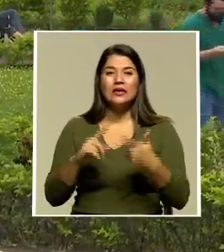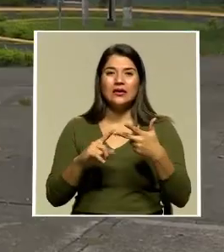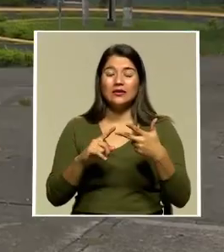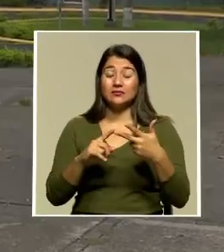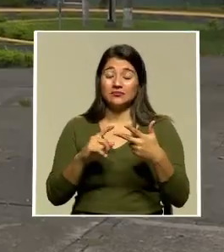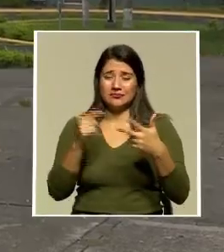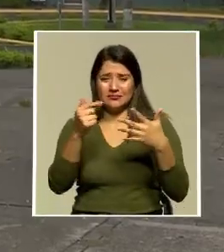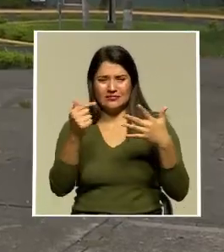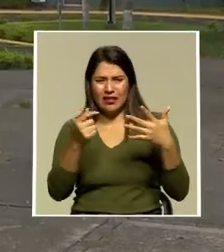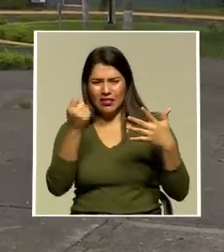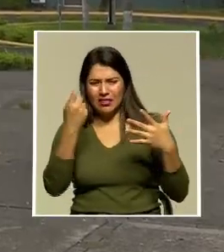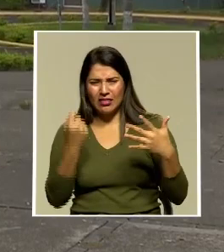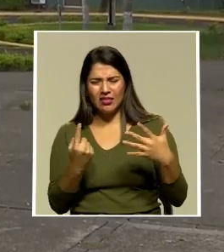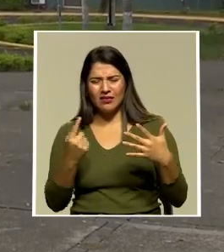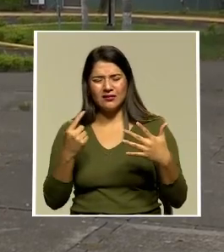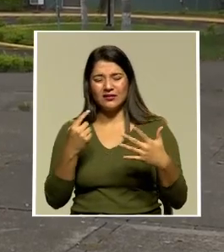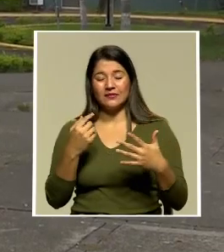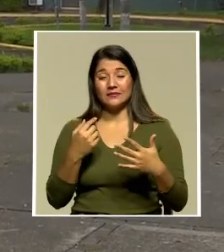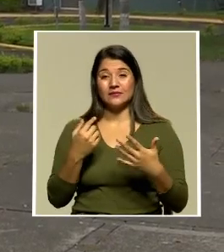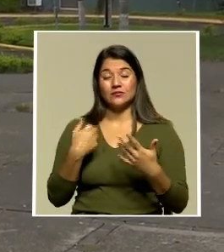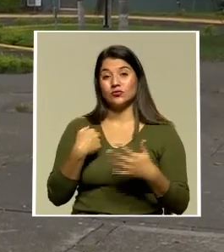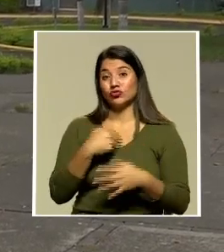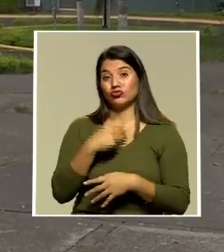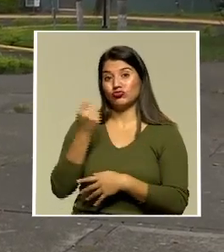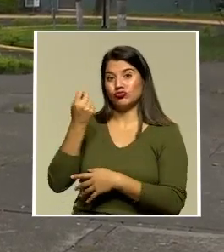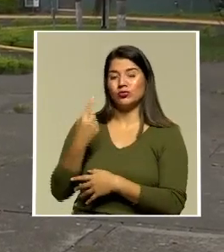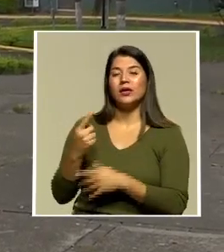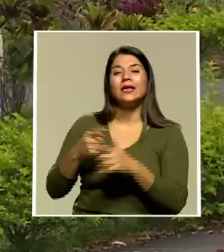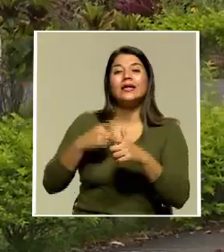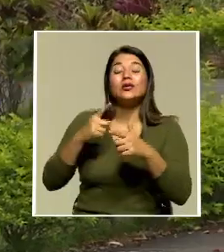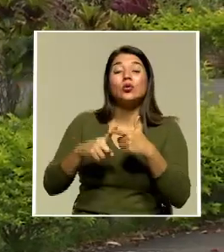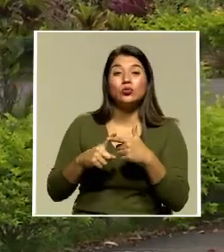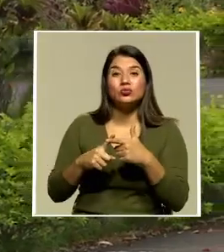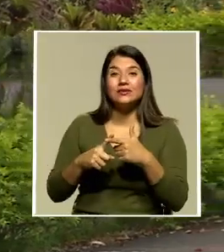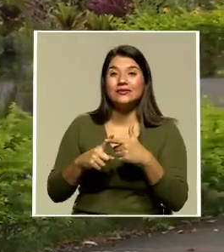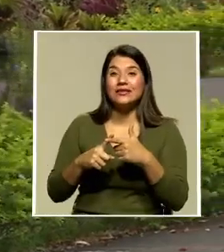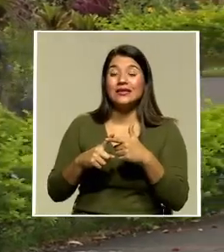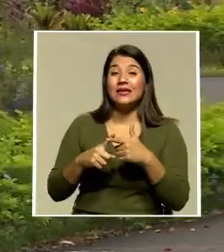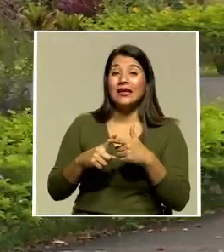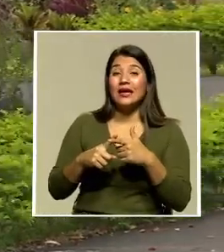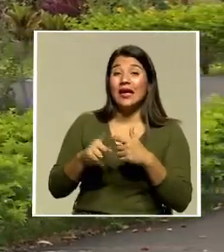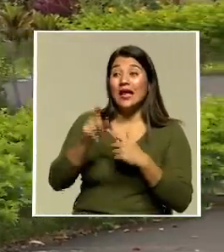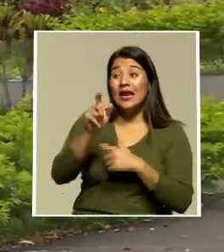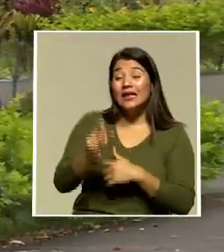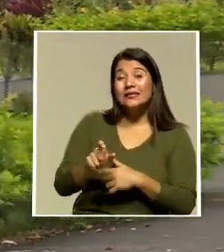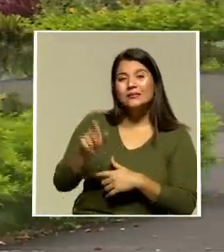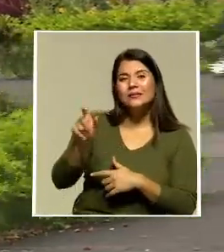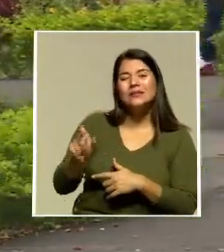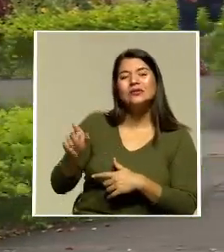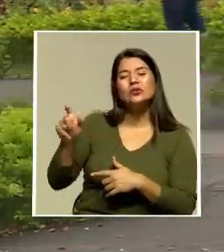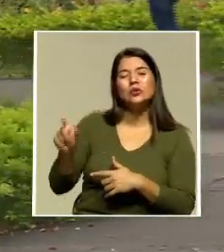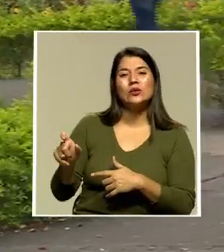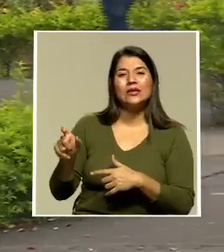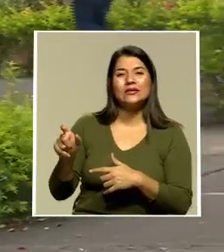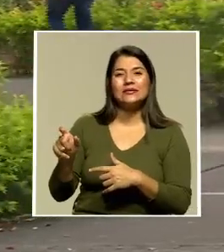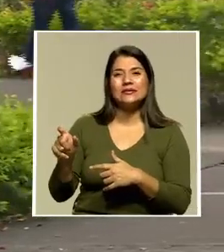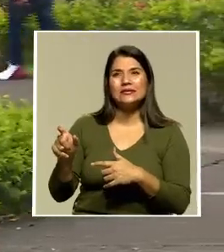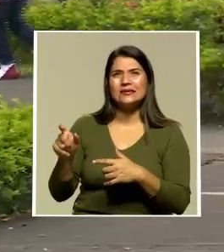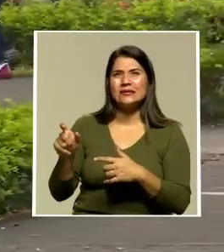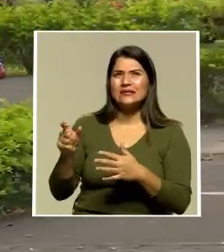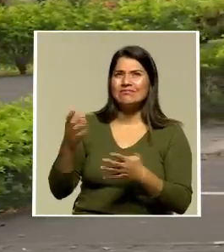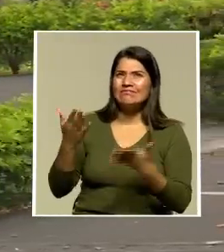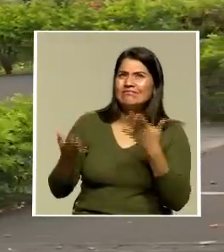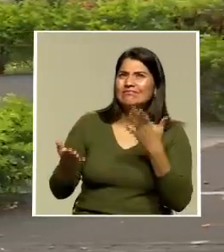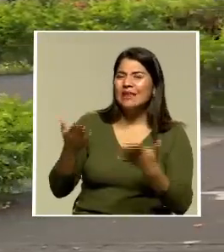Yo creo que ciudadanos, no sé, hay que llegarles tal vez desde el punto de vista más triste de